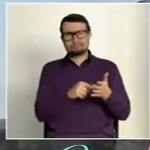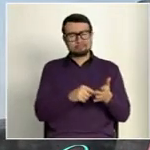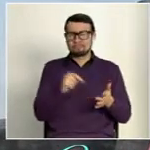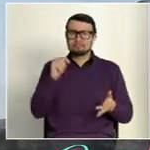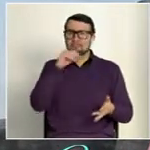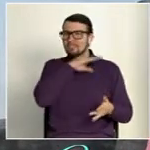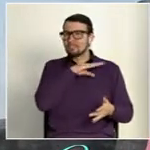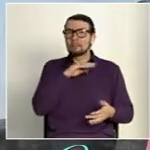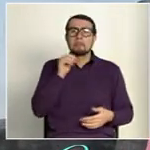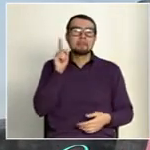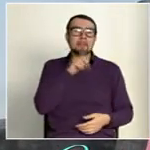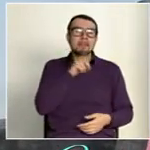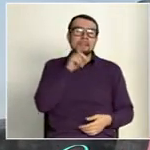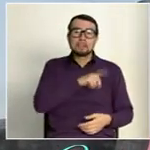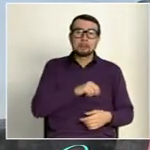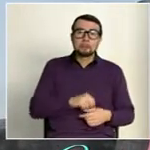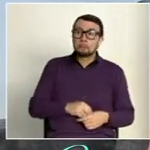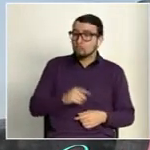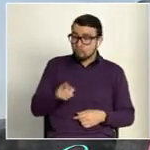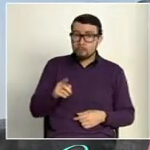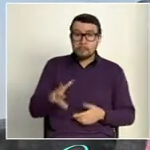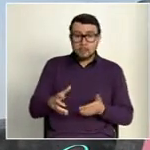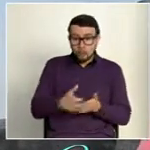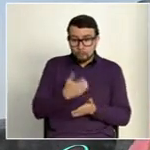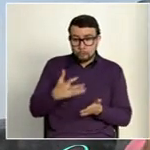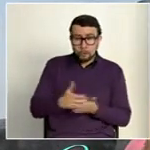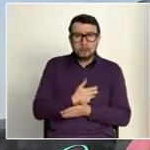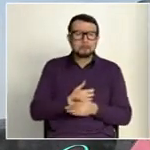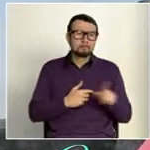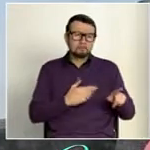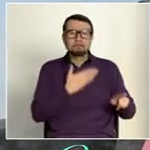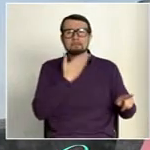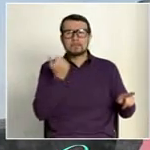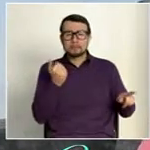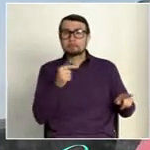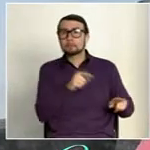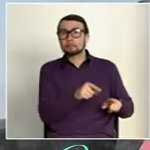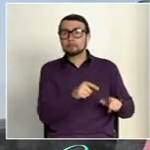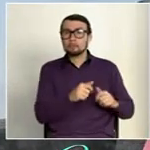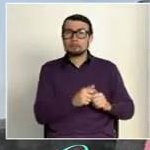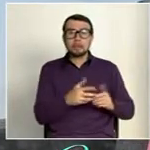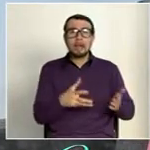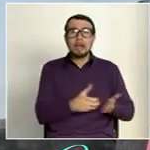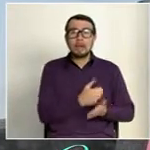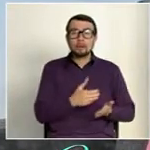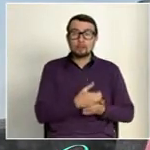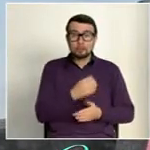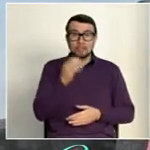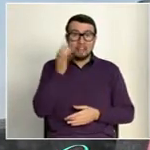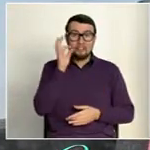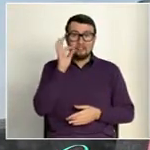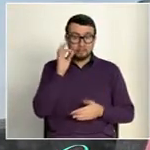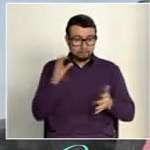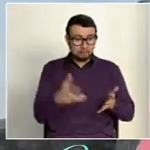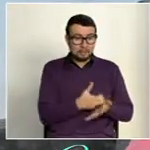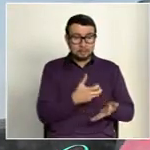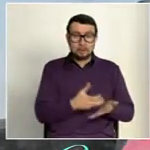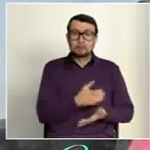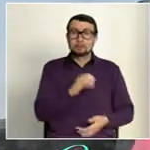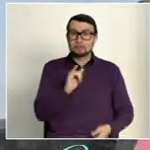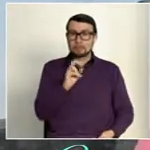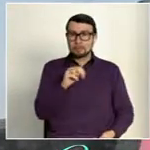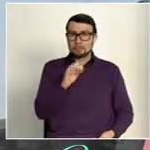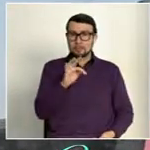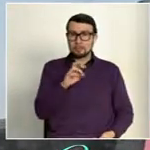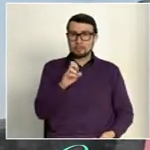nutricional. Si hay que consumir arroz, siempre debemos optar por el arroz integral, porque arroz integral por lo menos